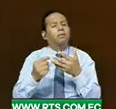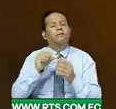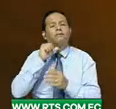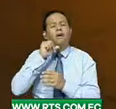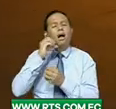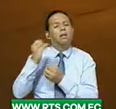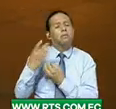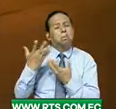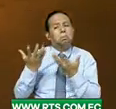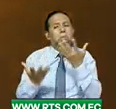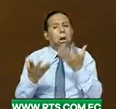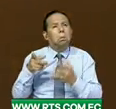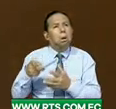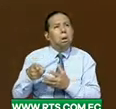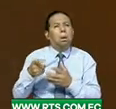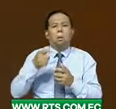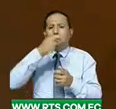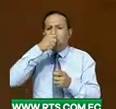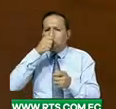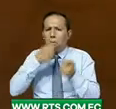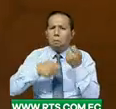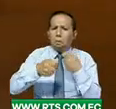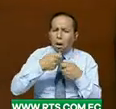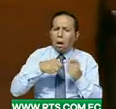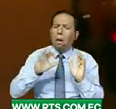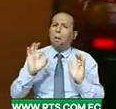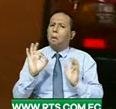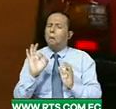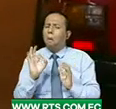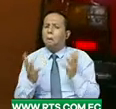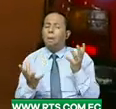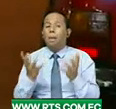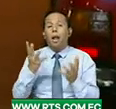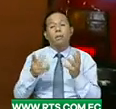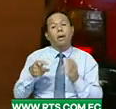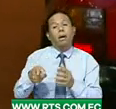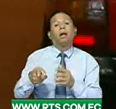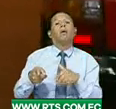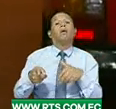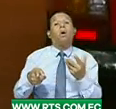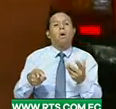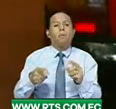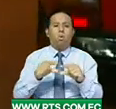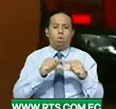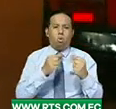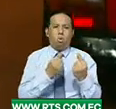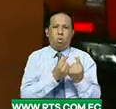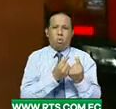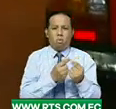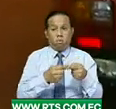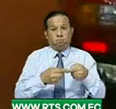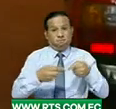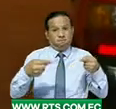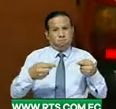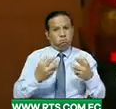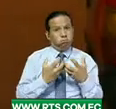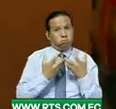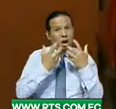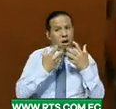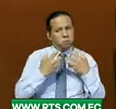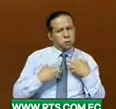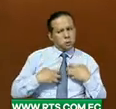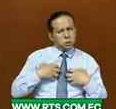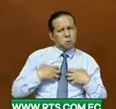a venta de sustancias sujetas a fiscalización, aunque lo más probable es que haya sido una represalia de ese tipo, como ya hemos